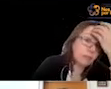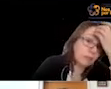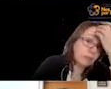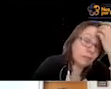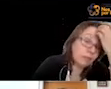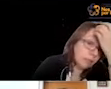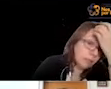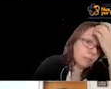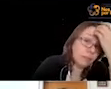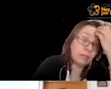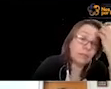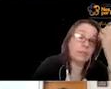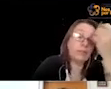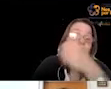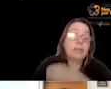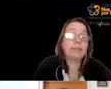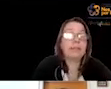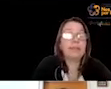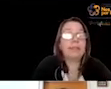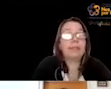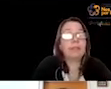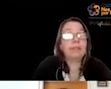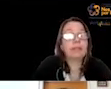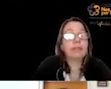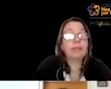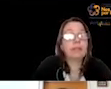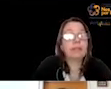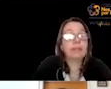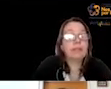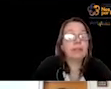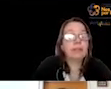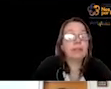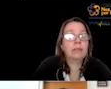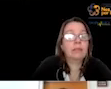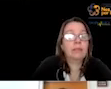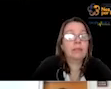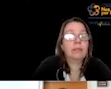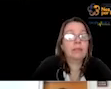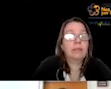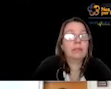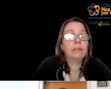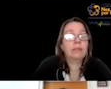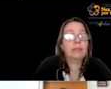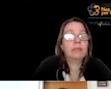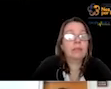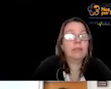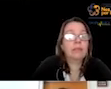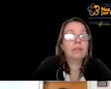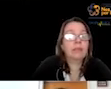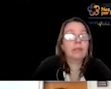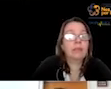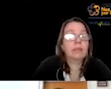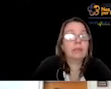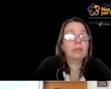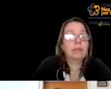son fundamentales y esenciales para una salud ósea? ¿Y por qué en la edad del adulto, del niño y el adolescente? Porque lo vimos recién,